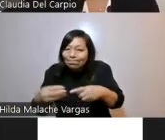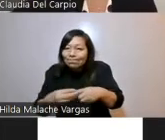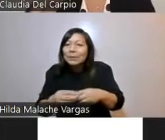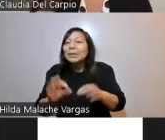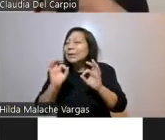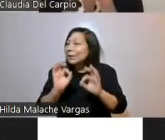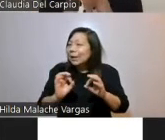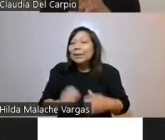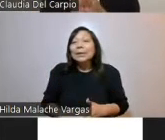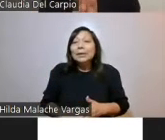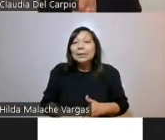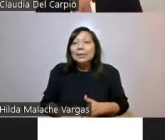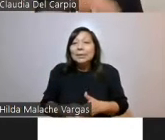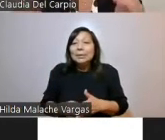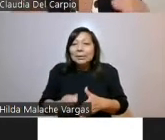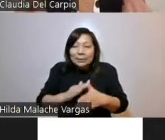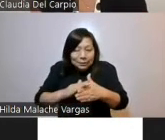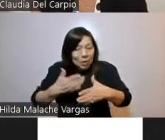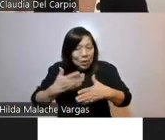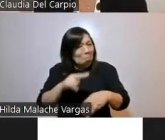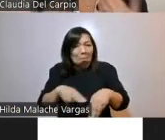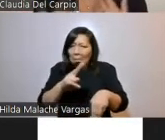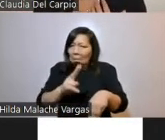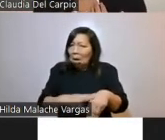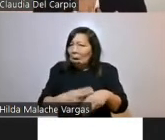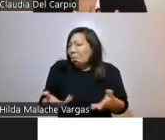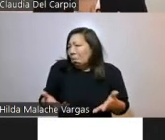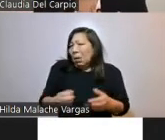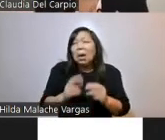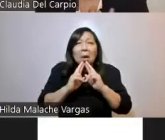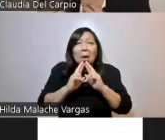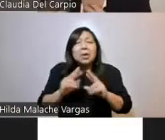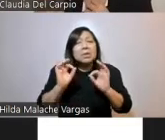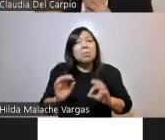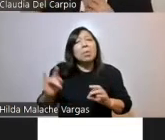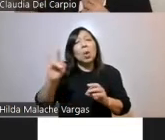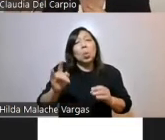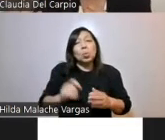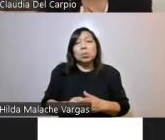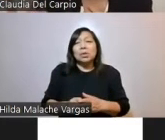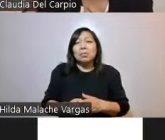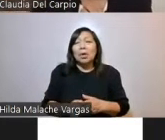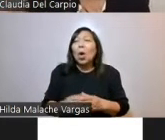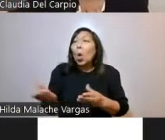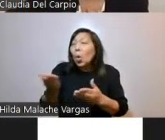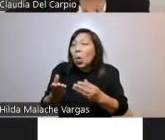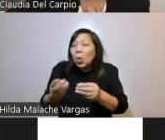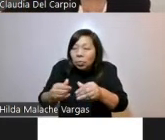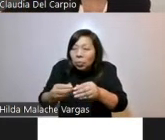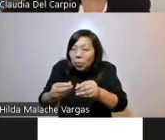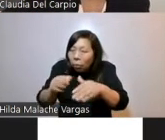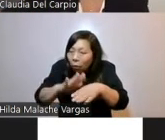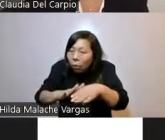preservativos además reduce la lubricación natural del cuerpo, es una barrera, por lo tanto recomiendo usar, si es que el preservativo no viene con lubricante, usar un